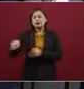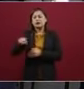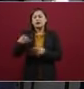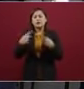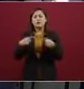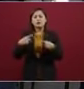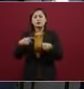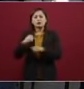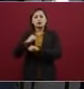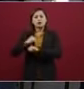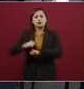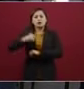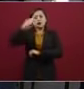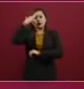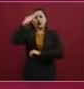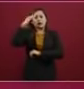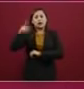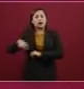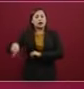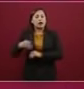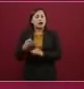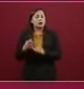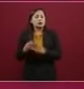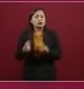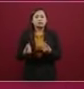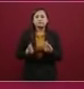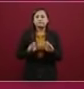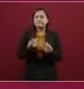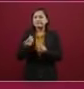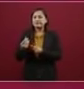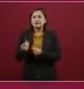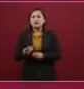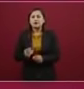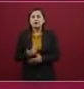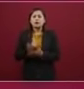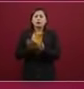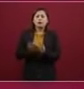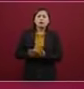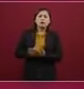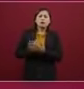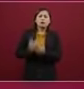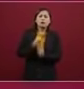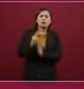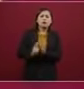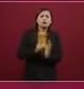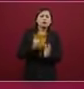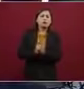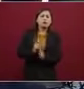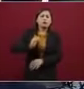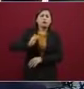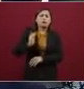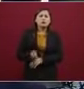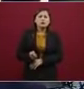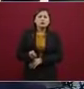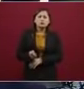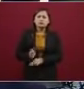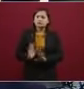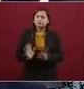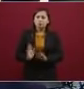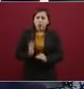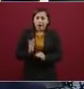tiempo, no tengan necesidad de esperar a la aprobación de las leyes secundarias para meterse